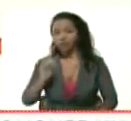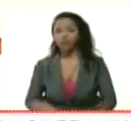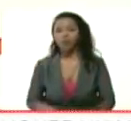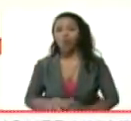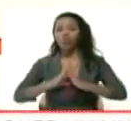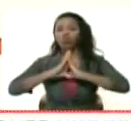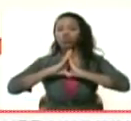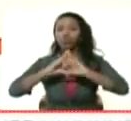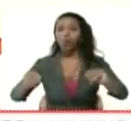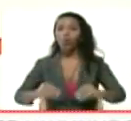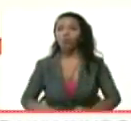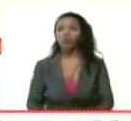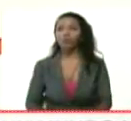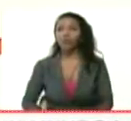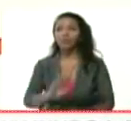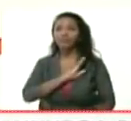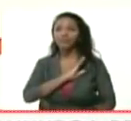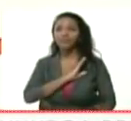Todos. Tenemos